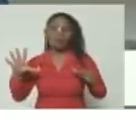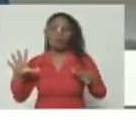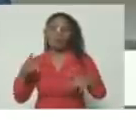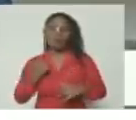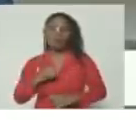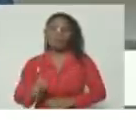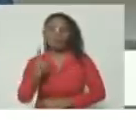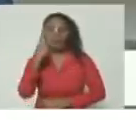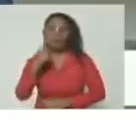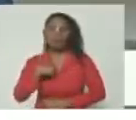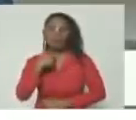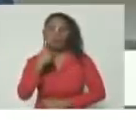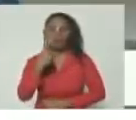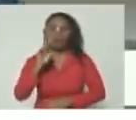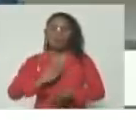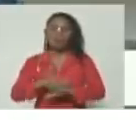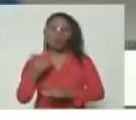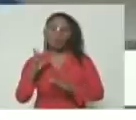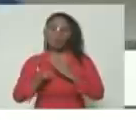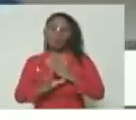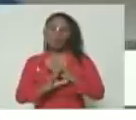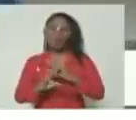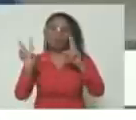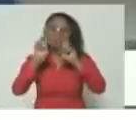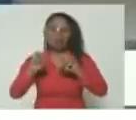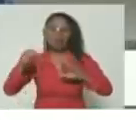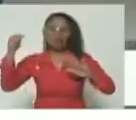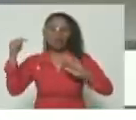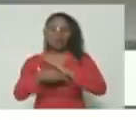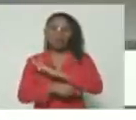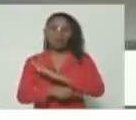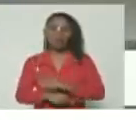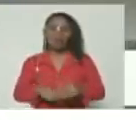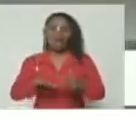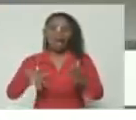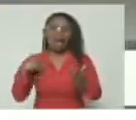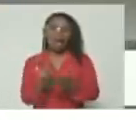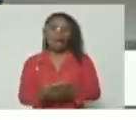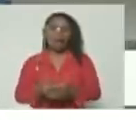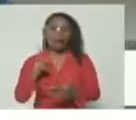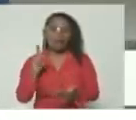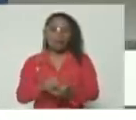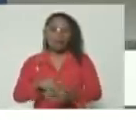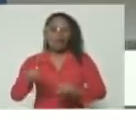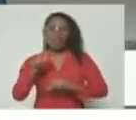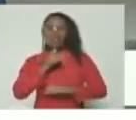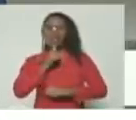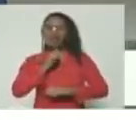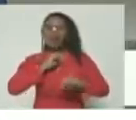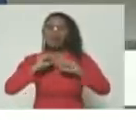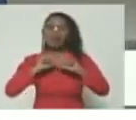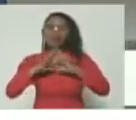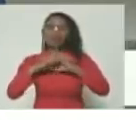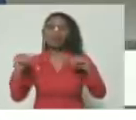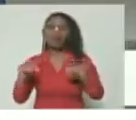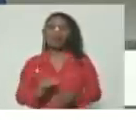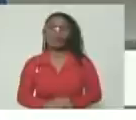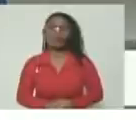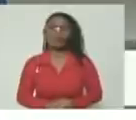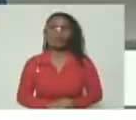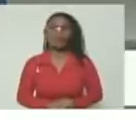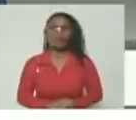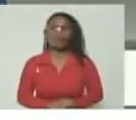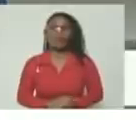digo, porque todavía la investigación está a fondo hasta llegar a quien movió todo.